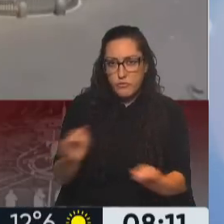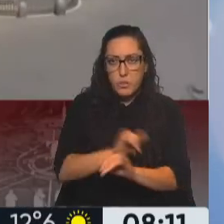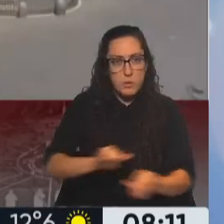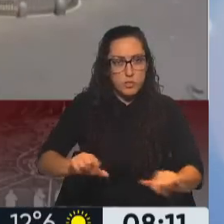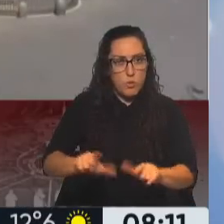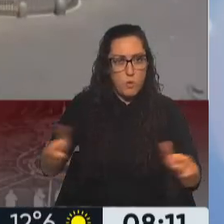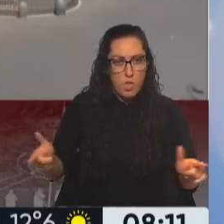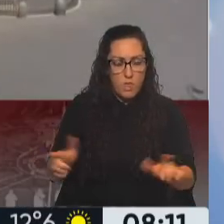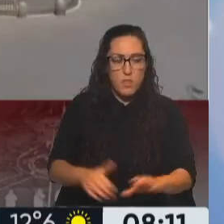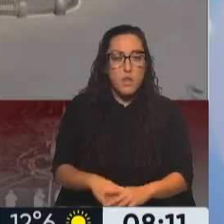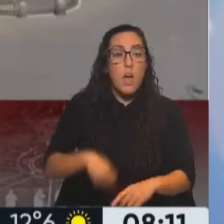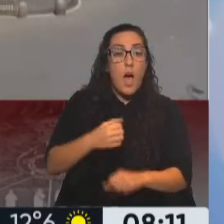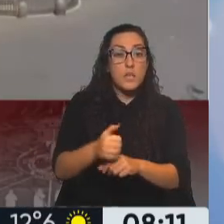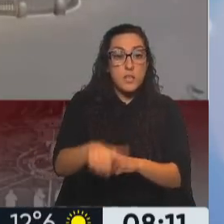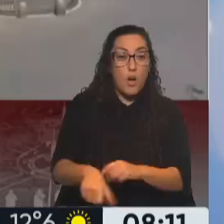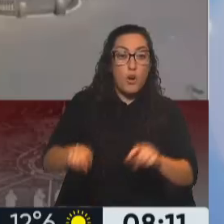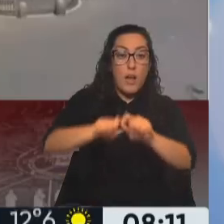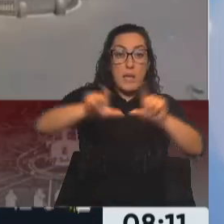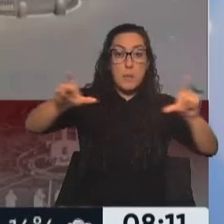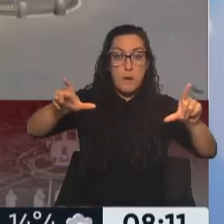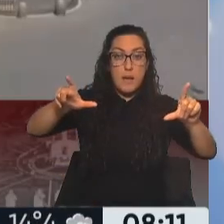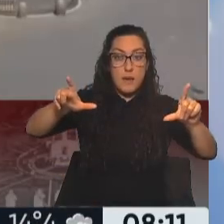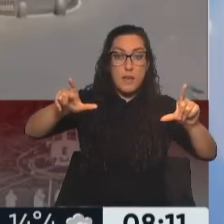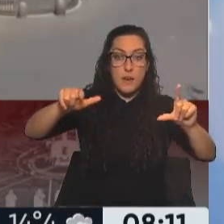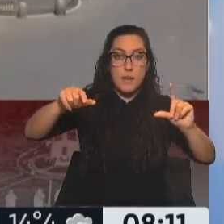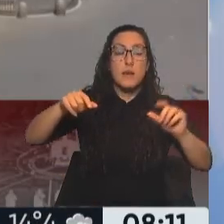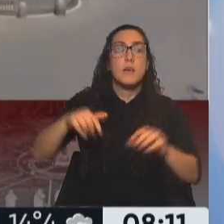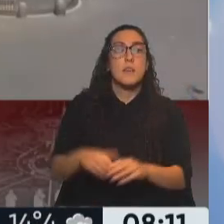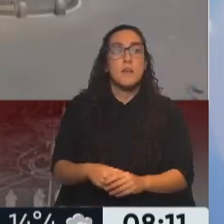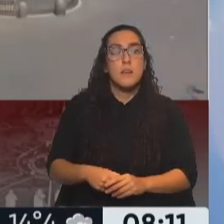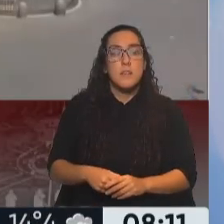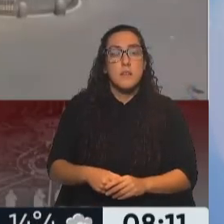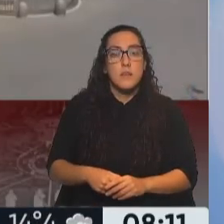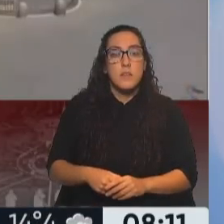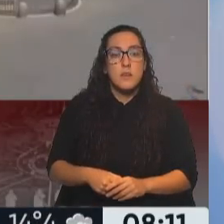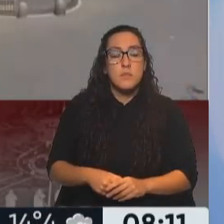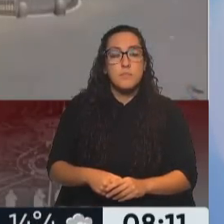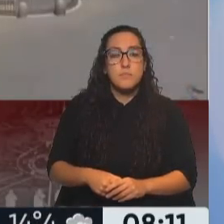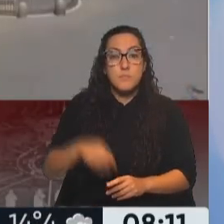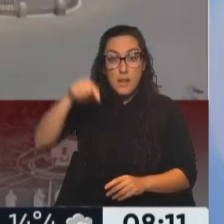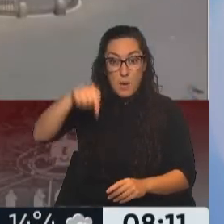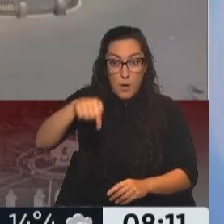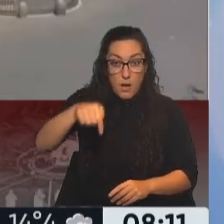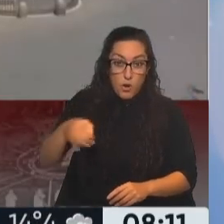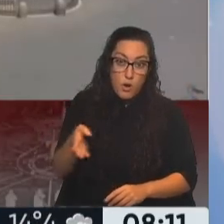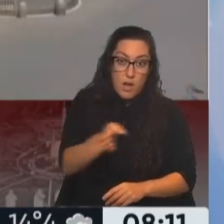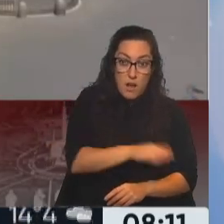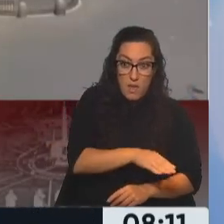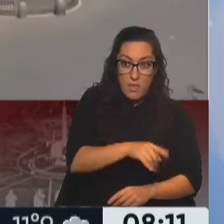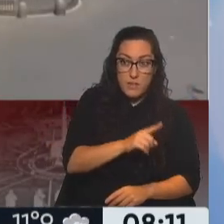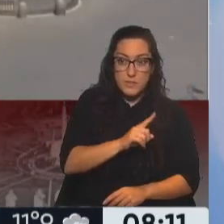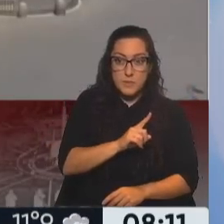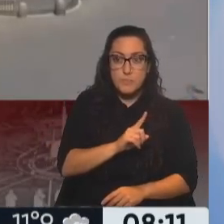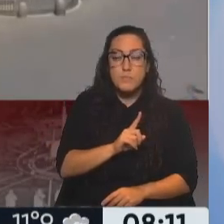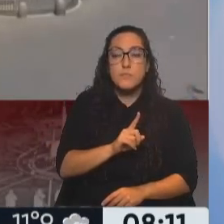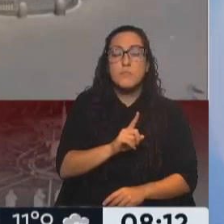información. Por lo pronto, la imagen que compartimos en pantalla, justito debajo, en la parte inferior derecha de la pantalla, muestra el ingreso, ¿no?, a Santa María